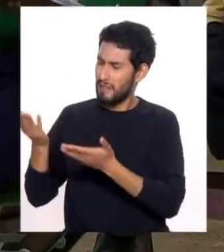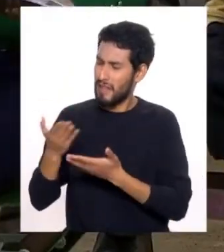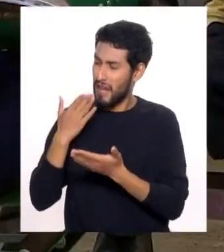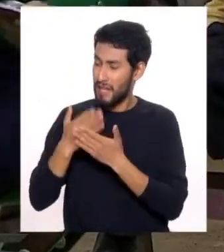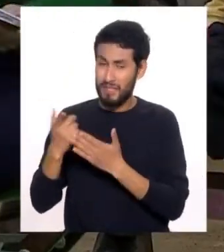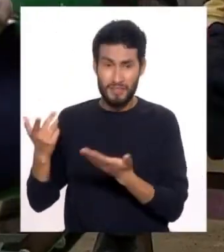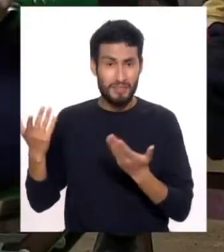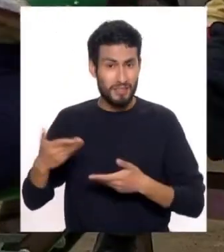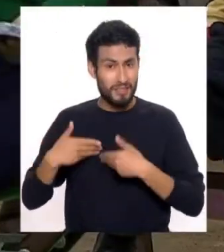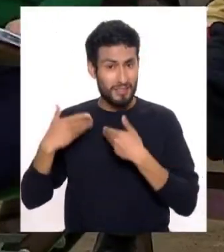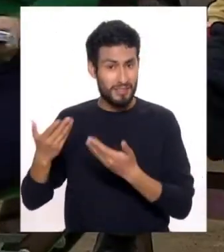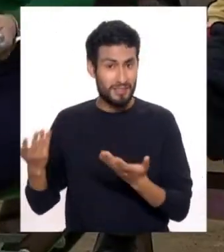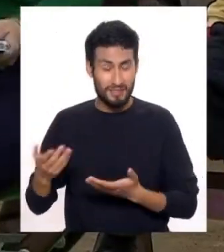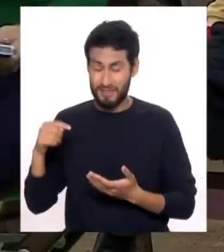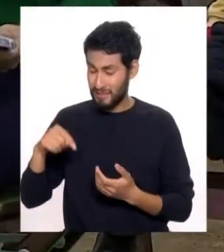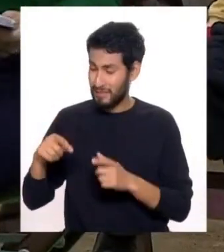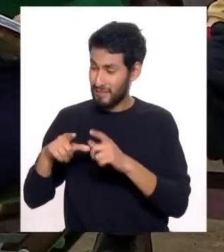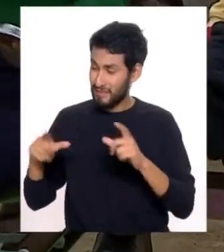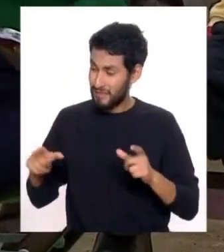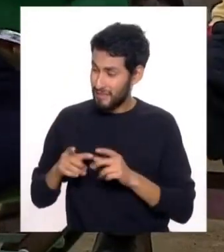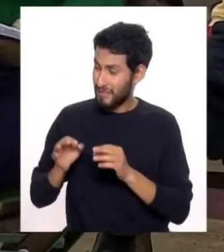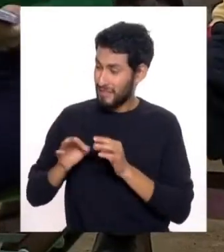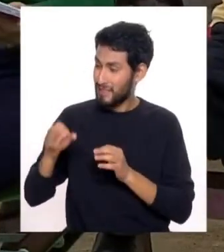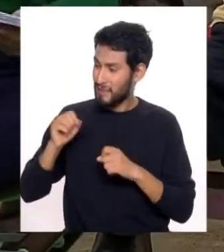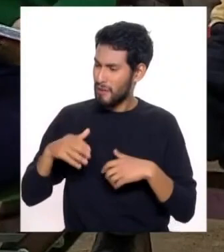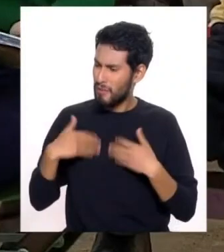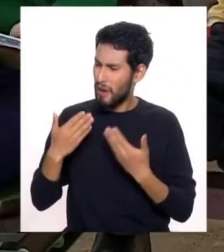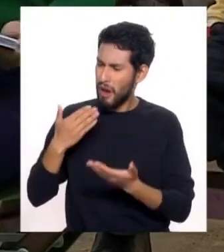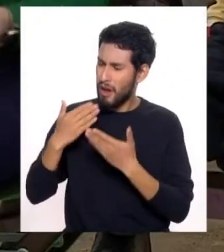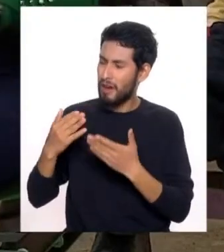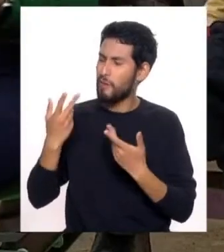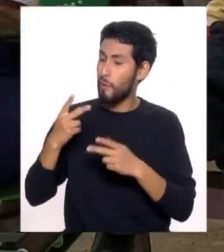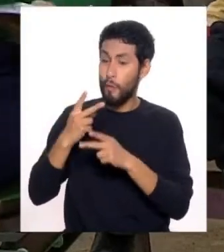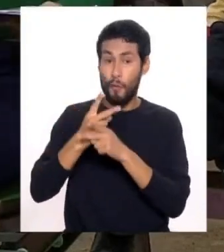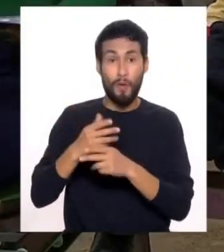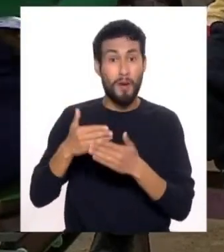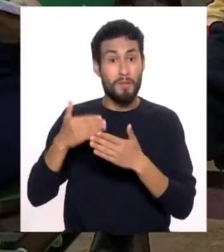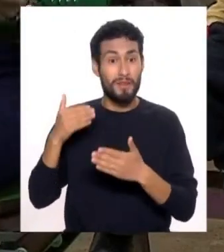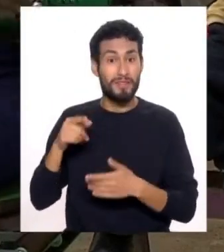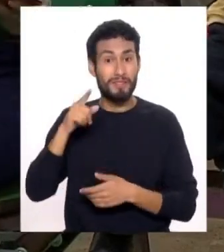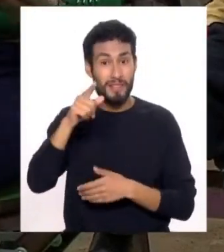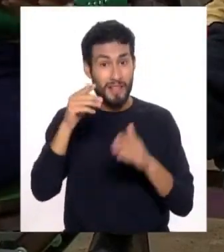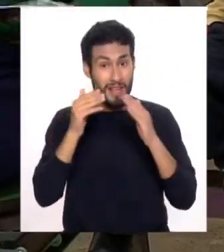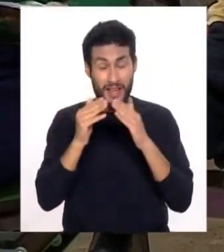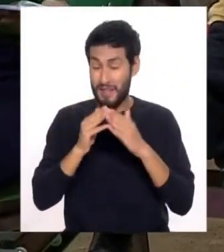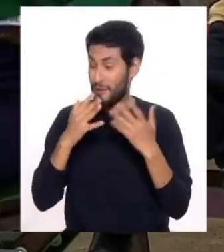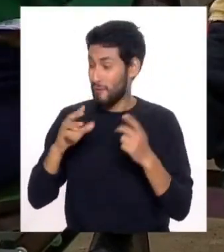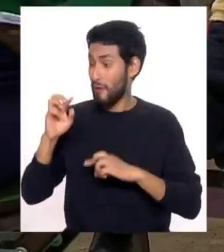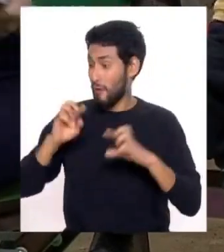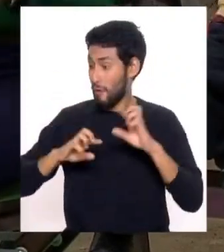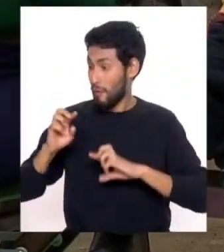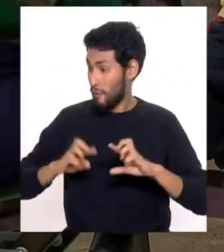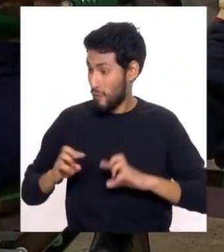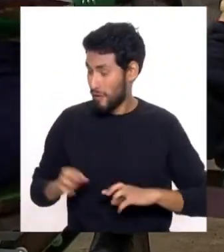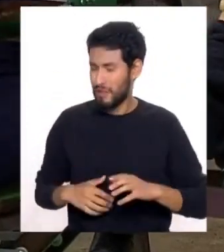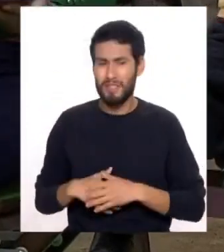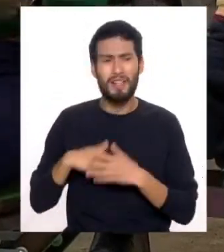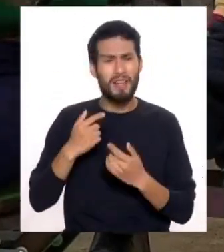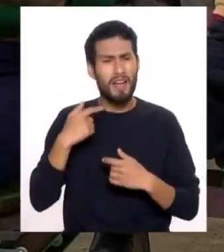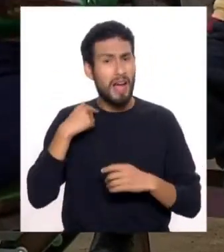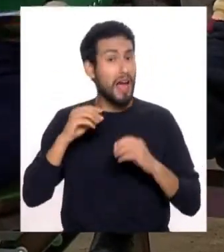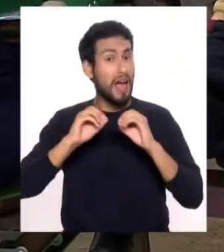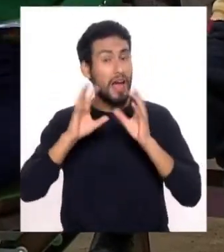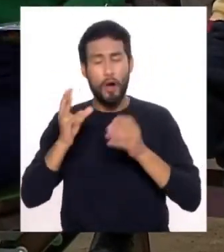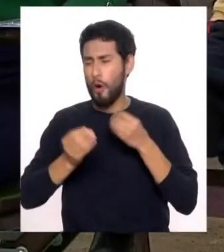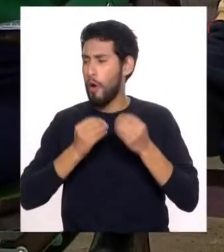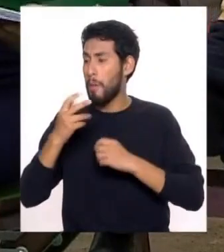por acogernos en su distrito para poder hablar sobre prevención. Y yo sé que en casa ya tienen muchas dudas. Vamos a aclarar